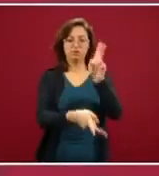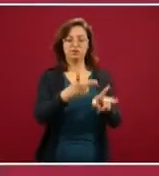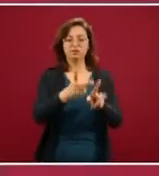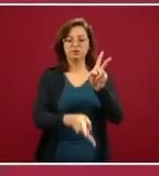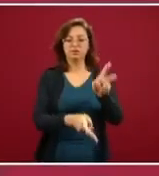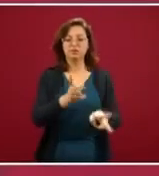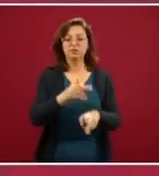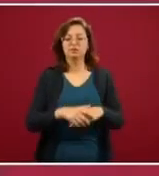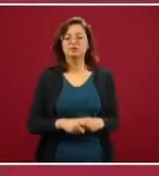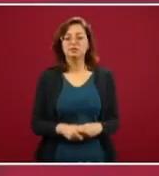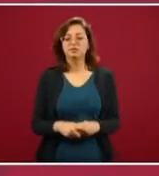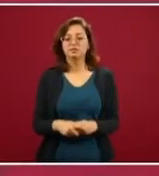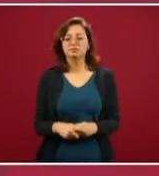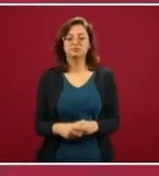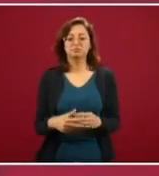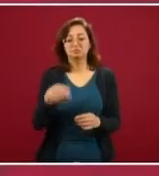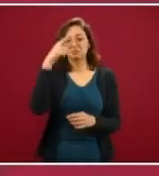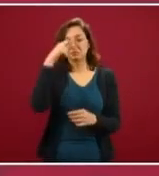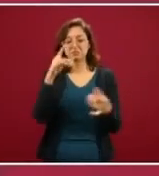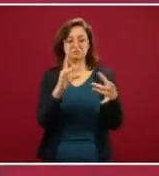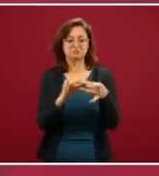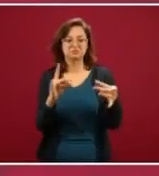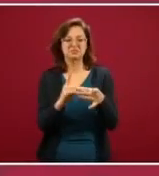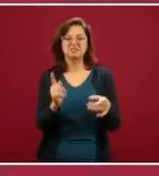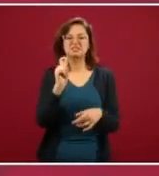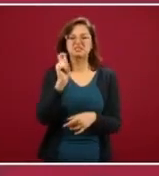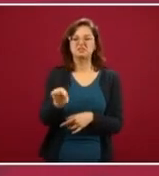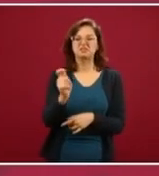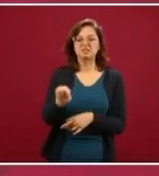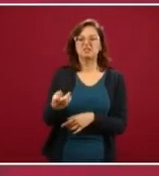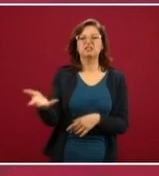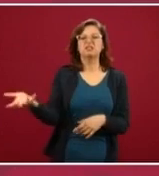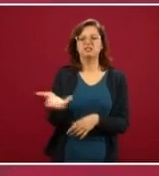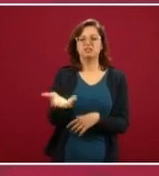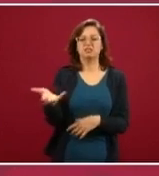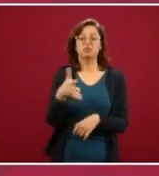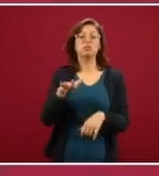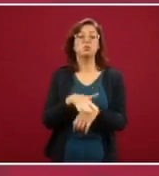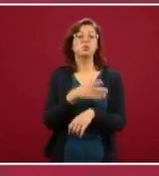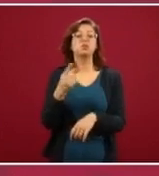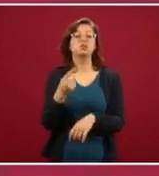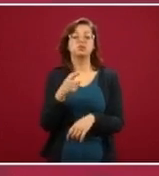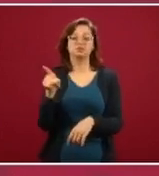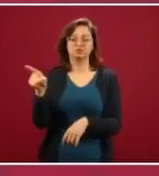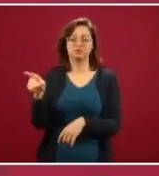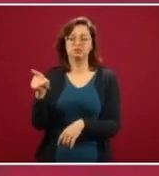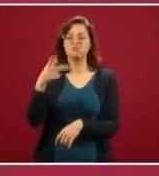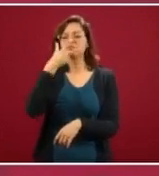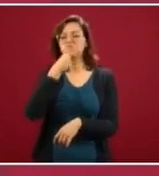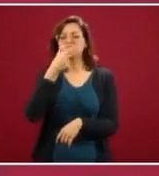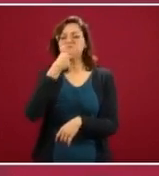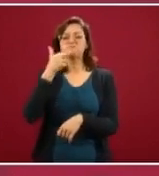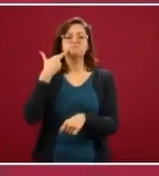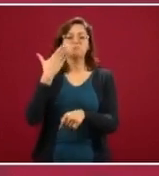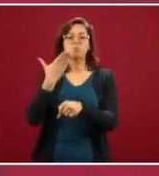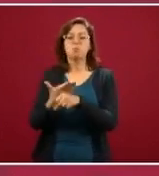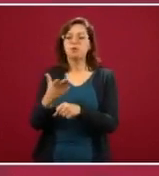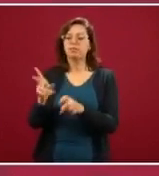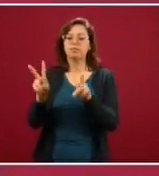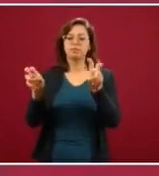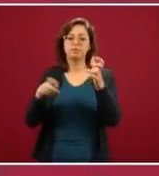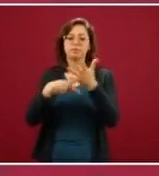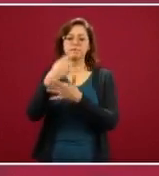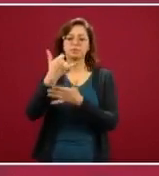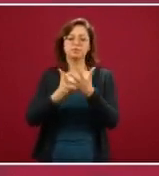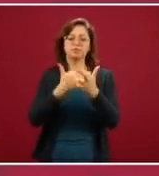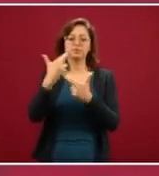explique qué se está haciendo en este terreno, porque él es el que está articulando todos los proyectos regionales y demás, pero